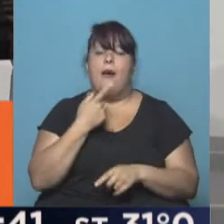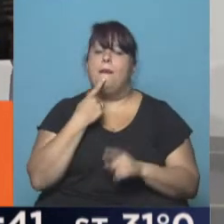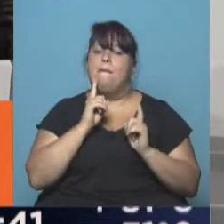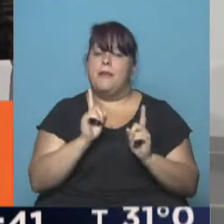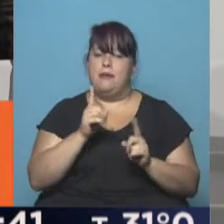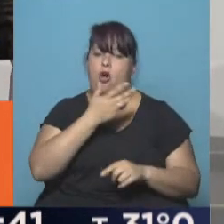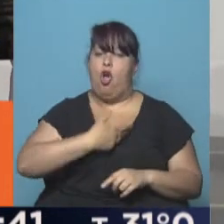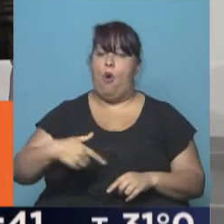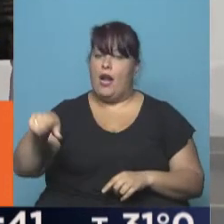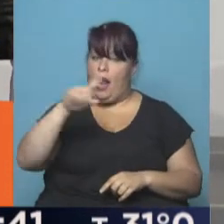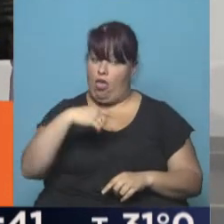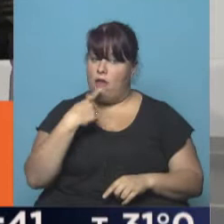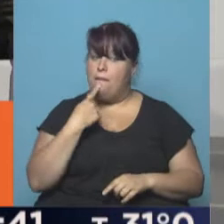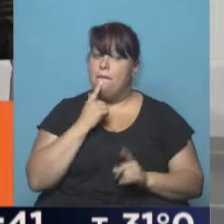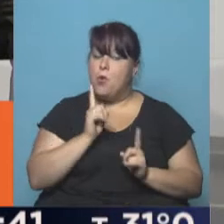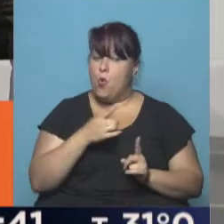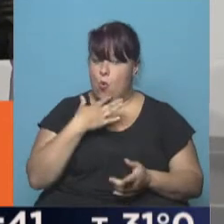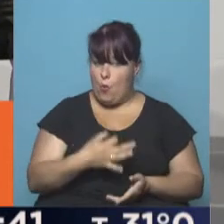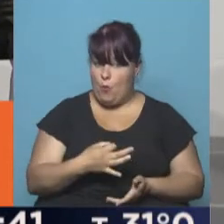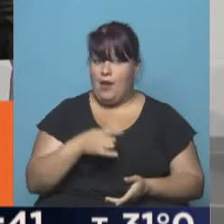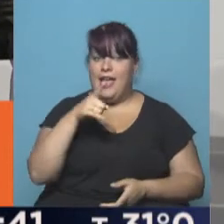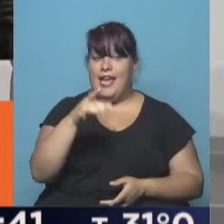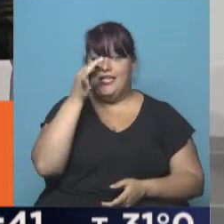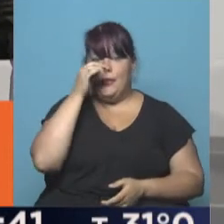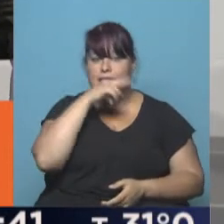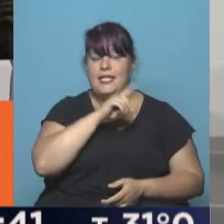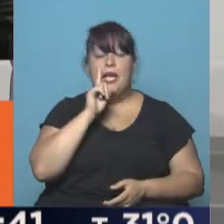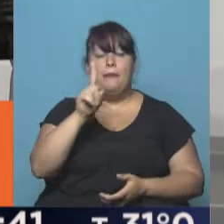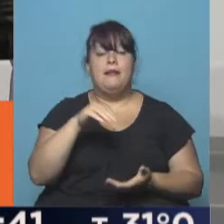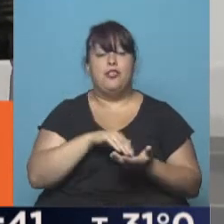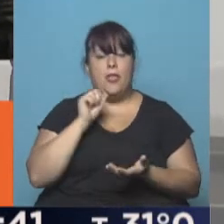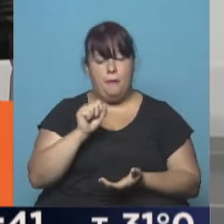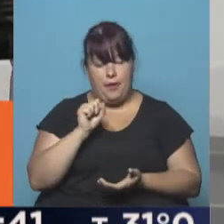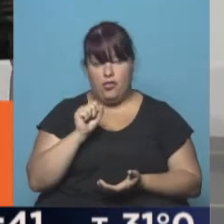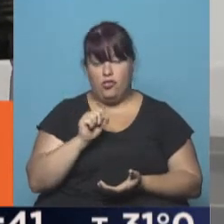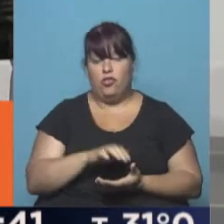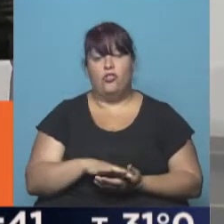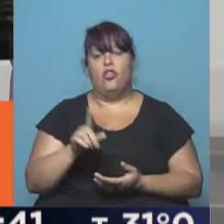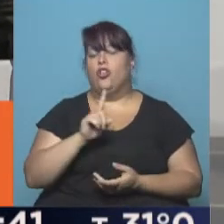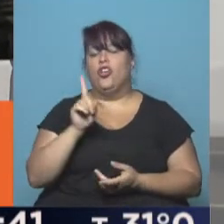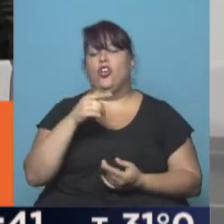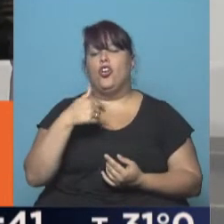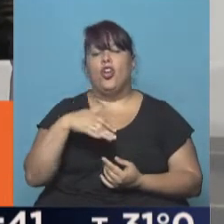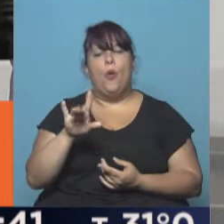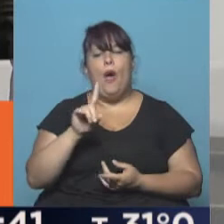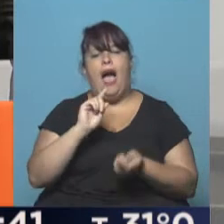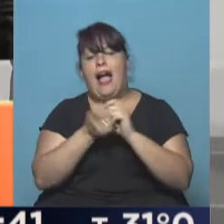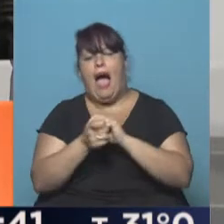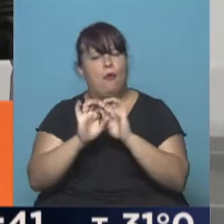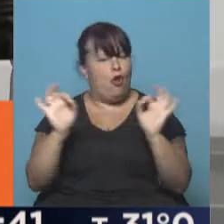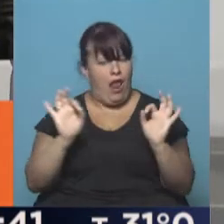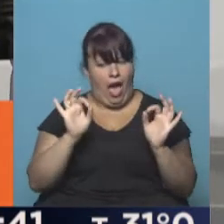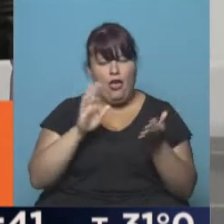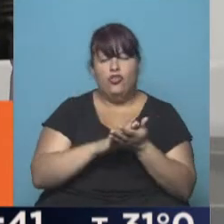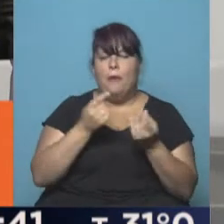los gobernadores de que ese acuerdo de 27.000 millones de pesos no va a tener ninguna modificación del